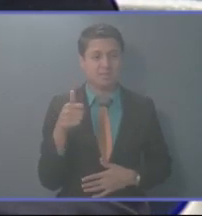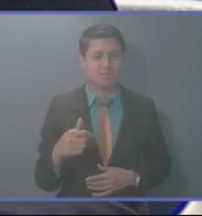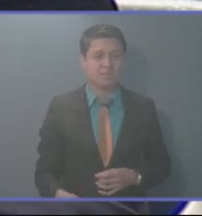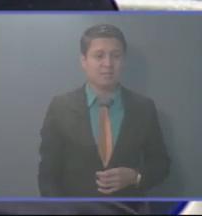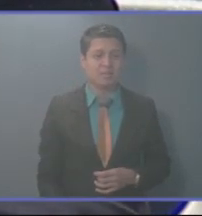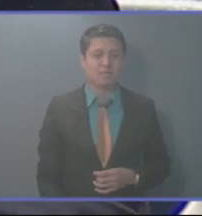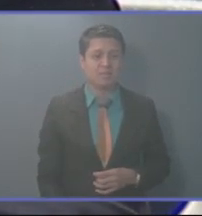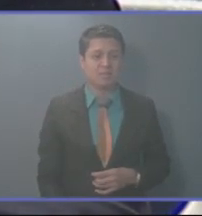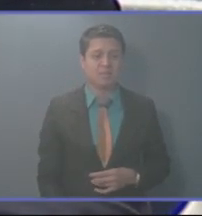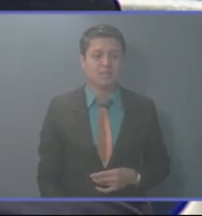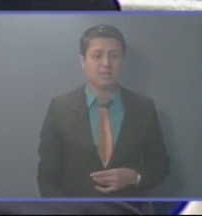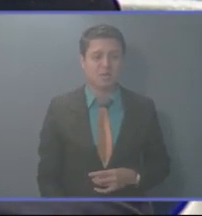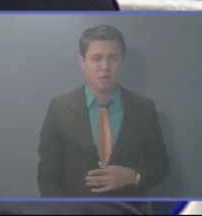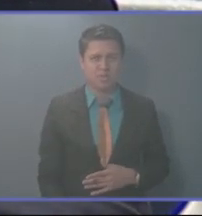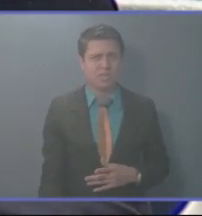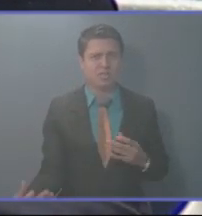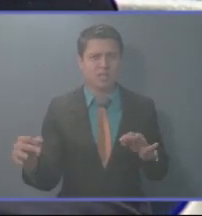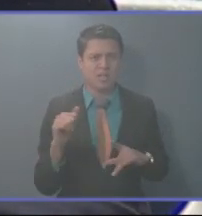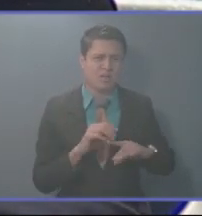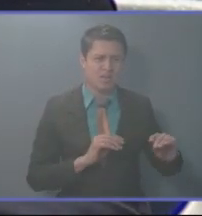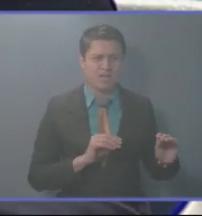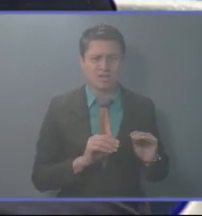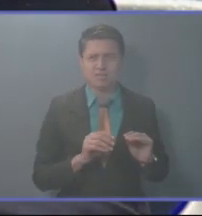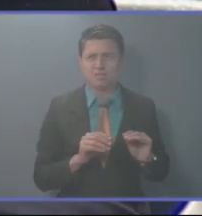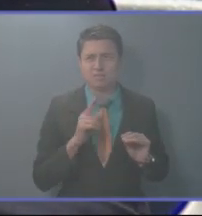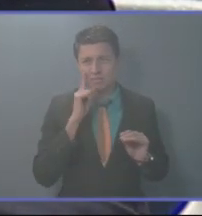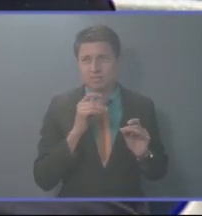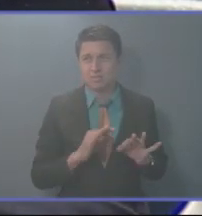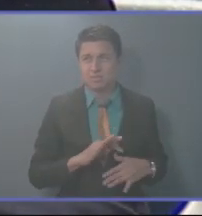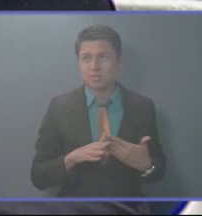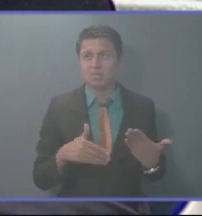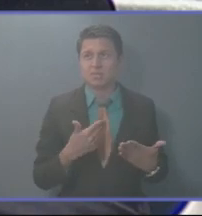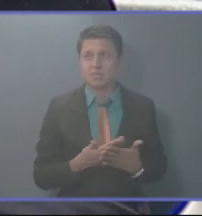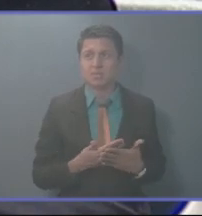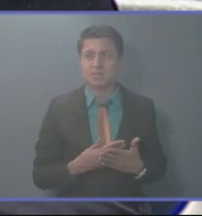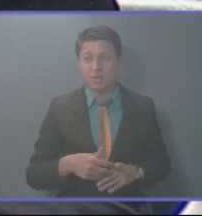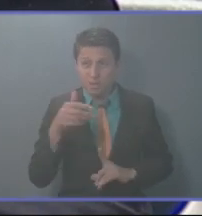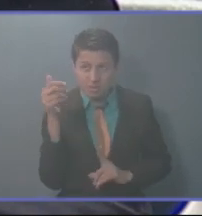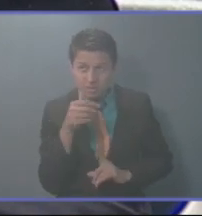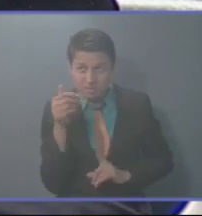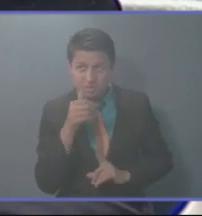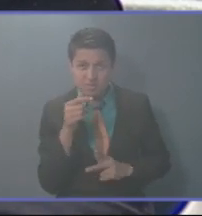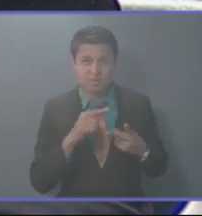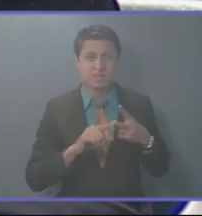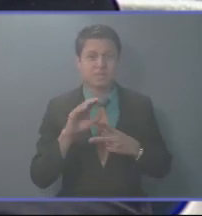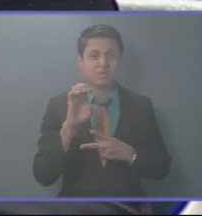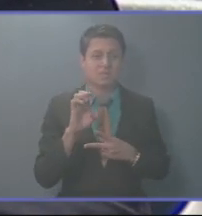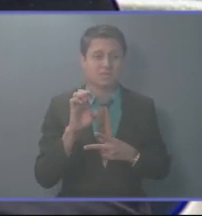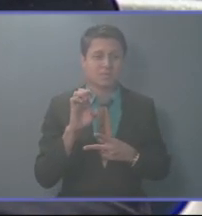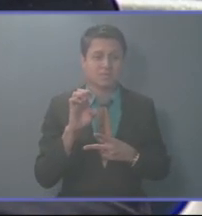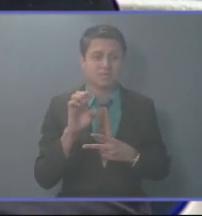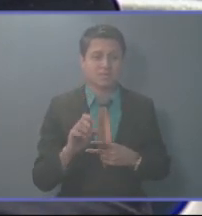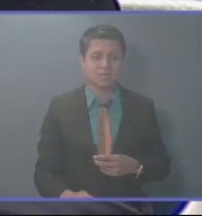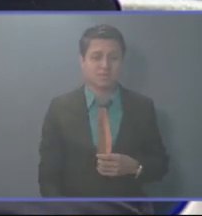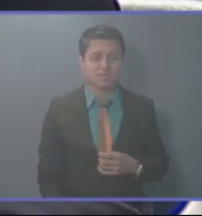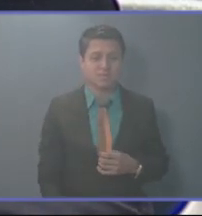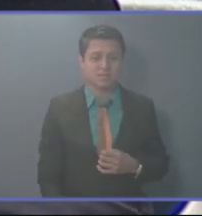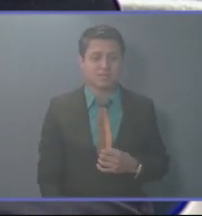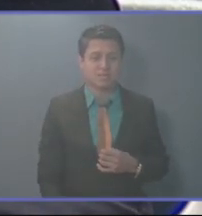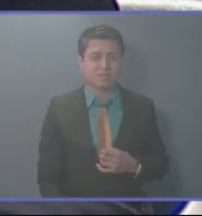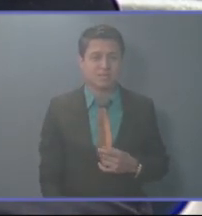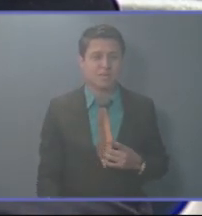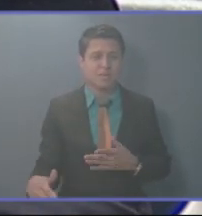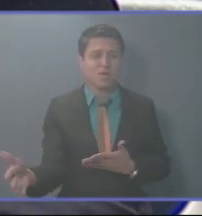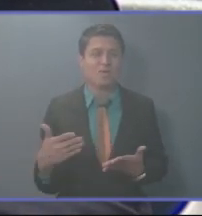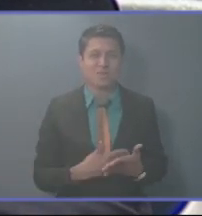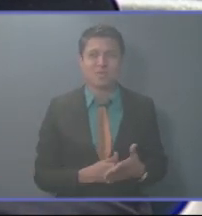D. La persona titular del Ministerio de Educación. E. La persona titular de la